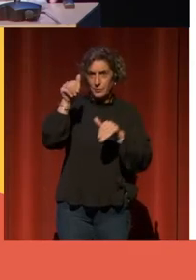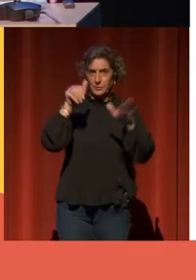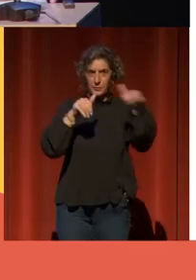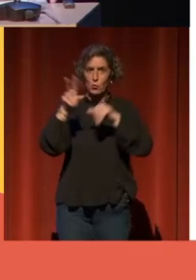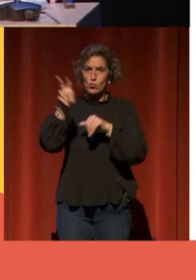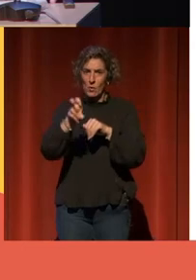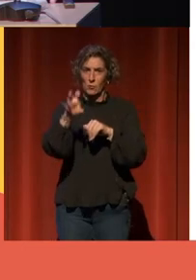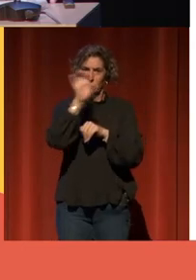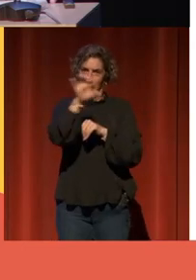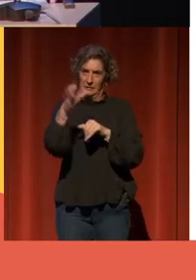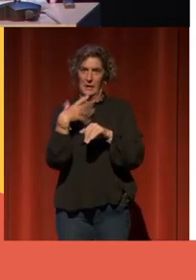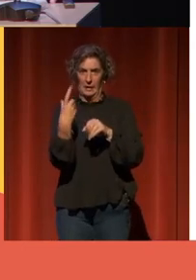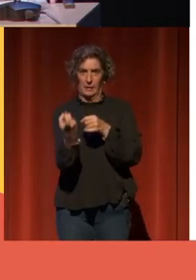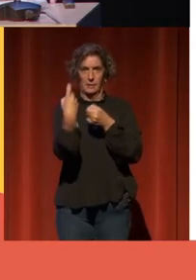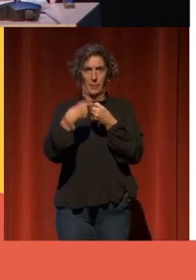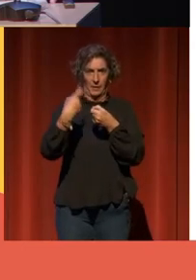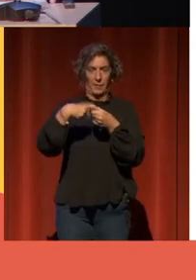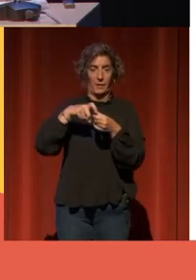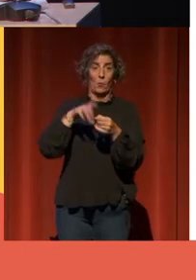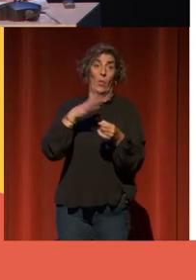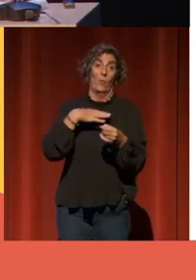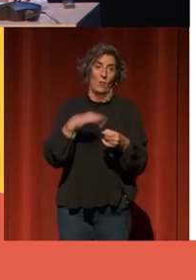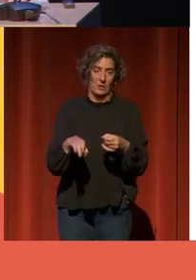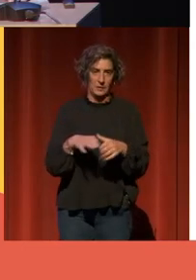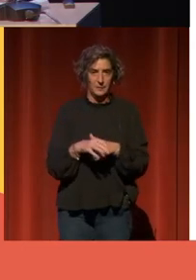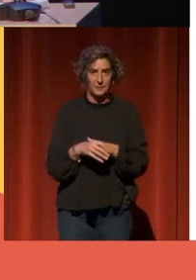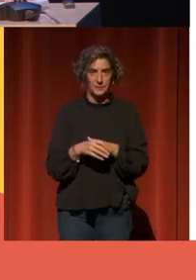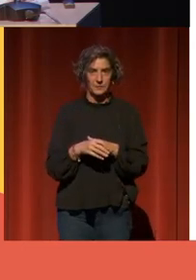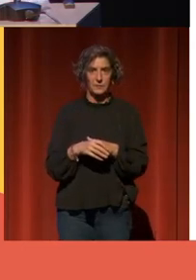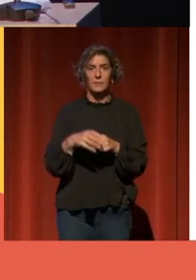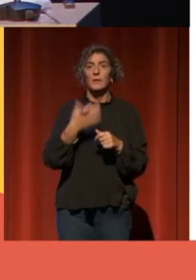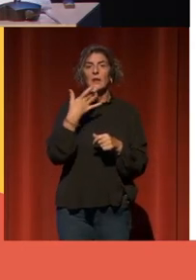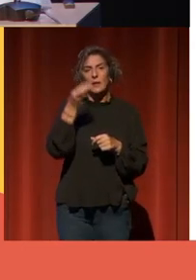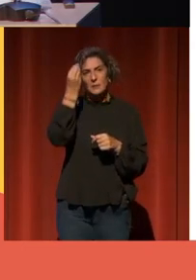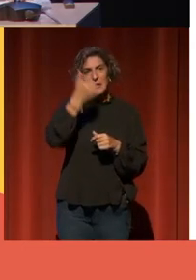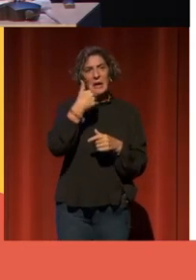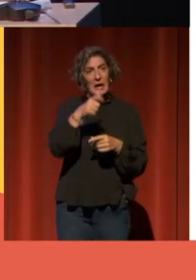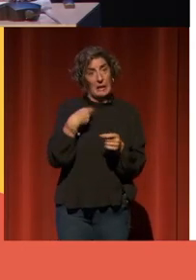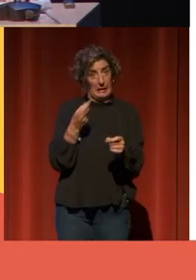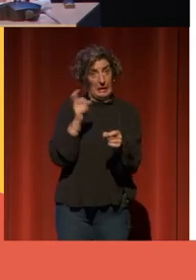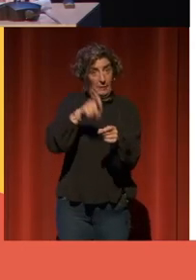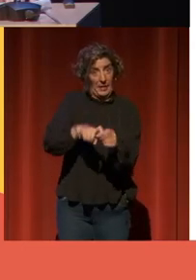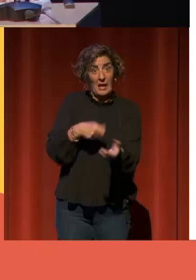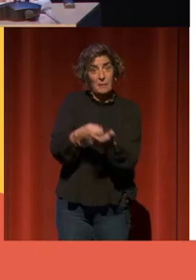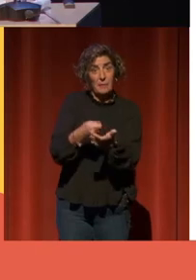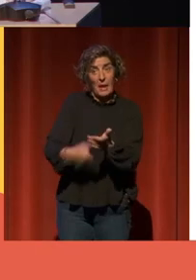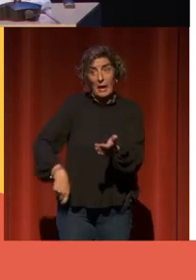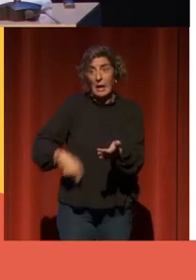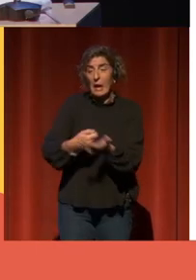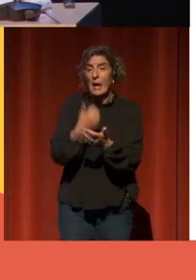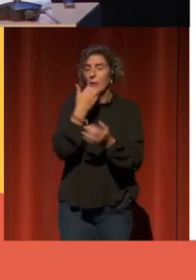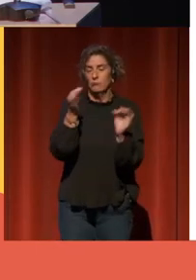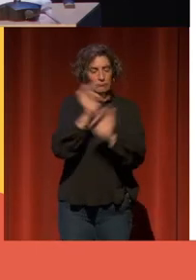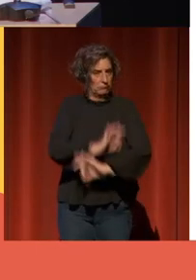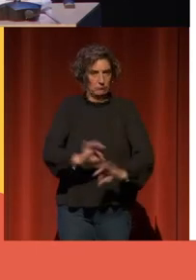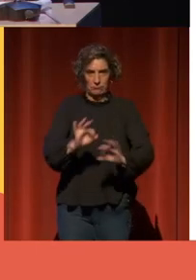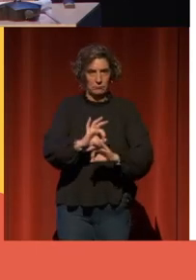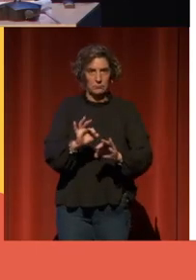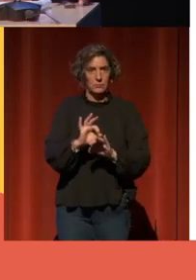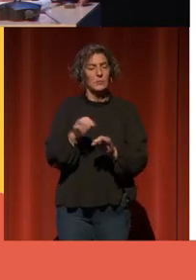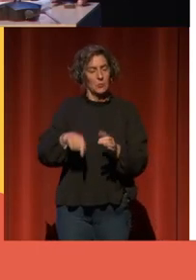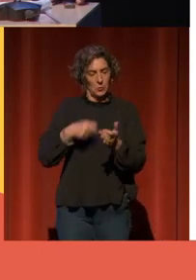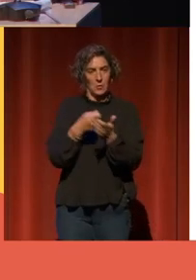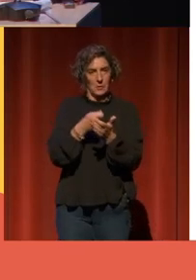se adhieran cuando tengan la posibilidad no hay que pagar una cuota aunque los miembros deben